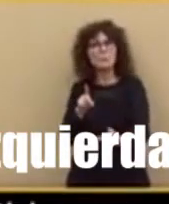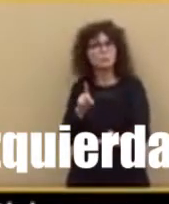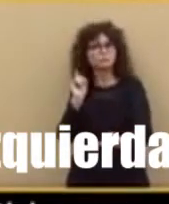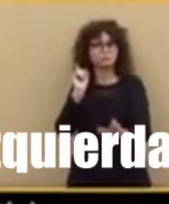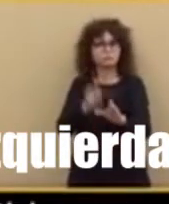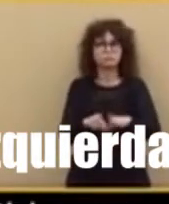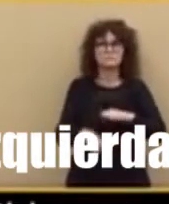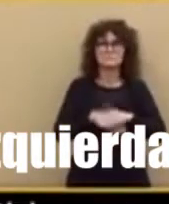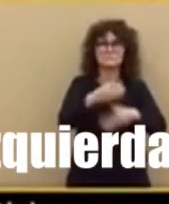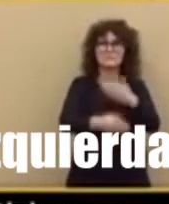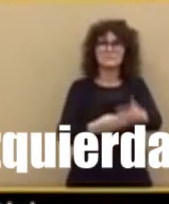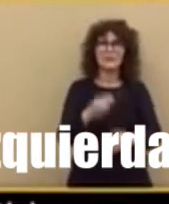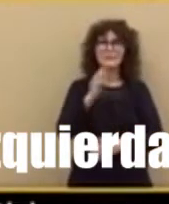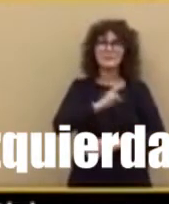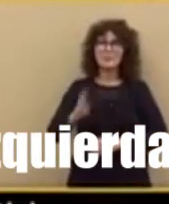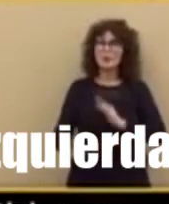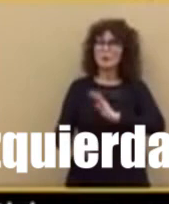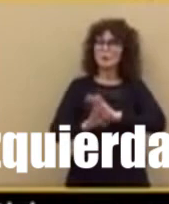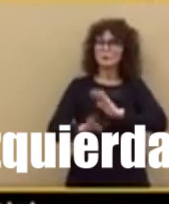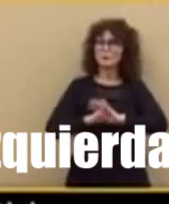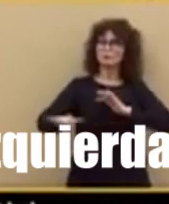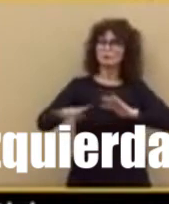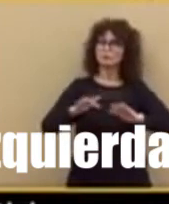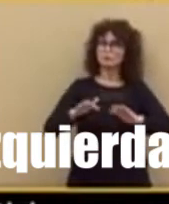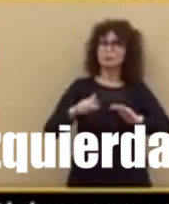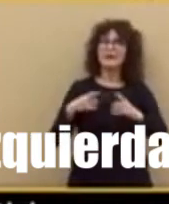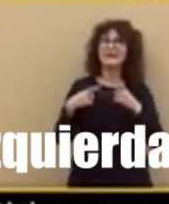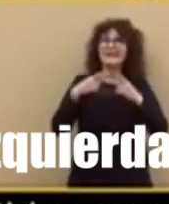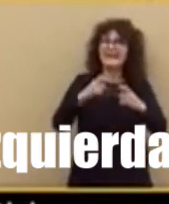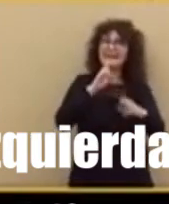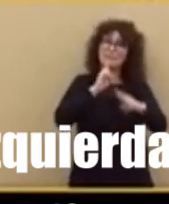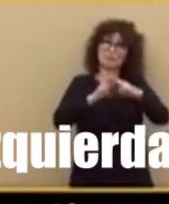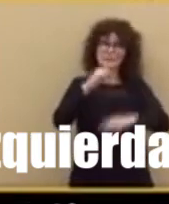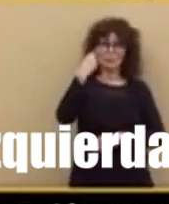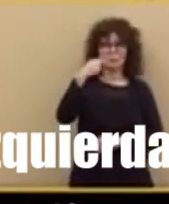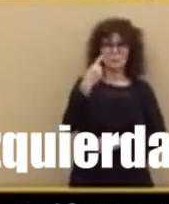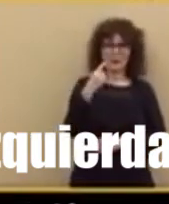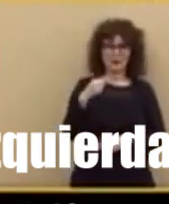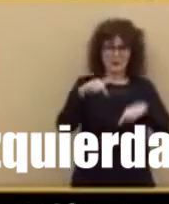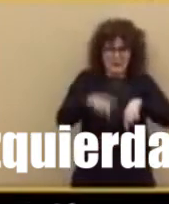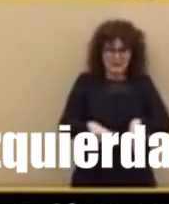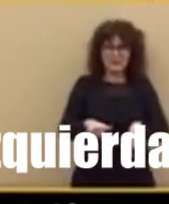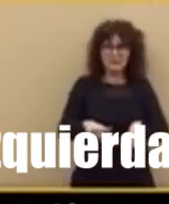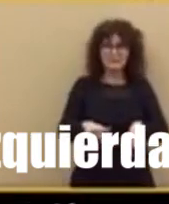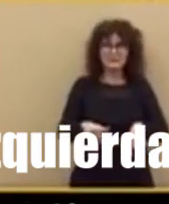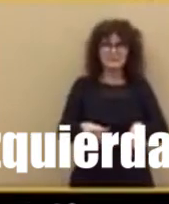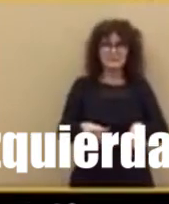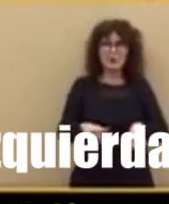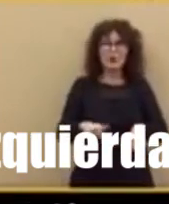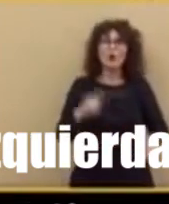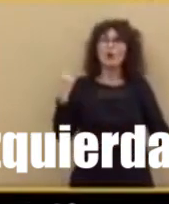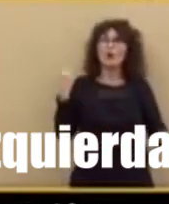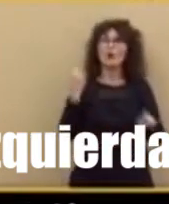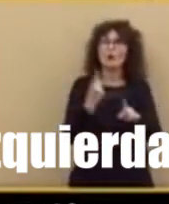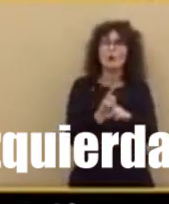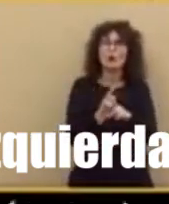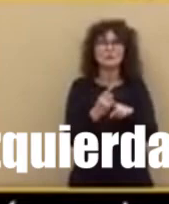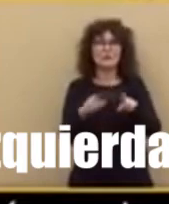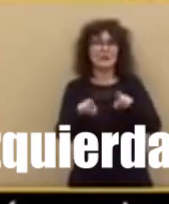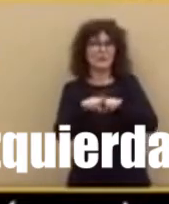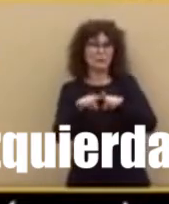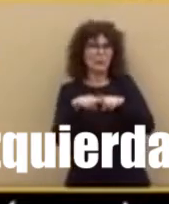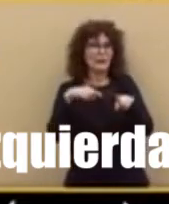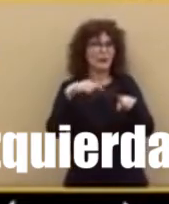en la guerra cultural, sí, pero sobre todo en la de aquí y en la de ahora. No contra conspiraciones judeomasónicas ni con